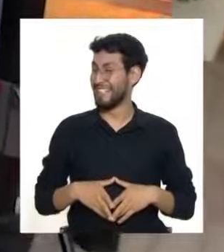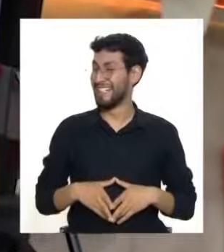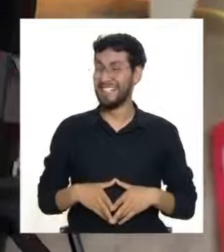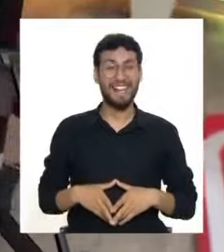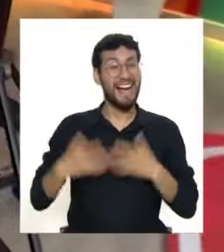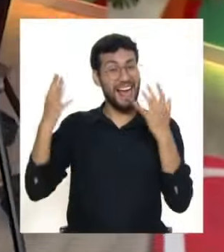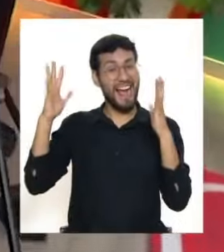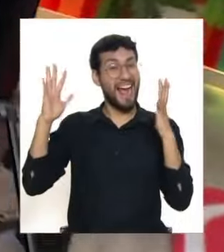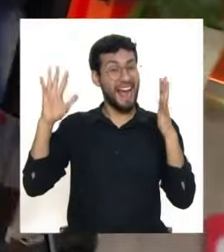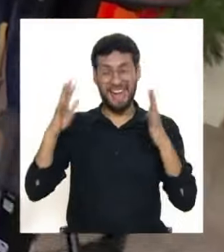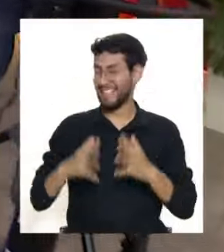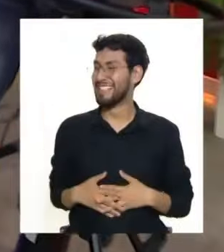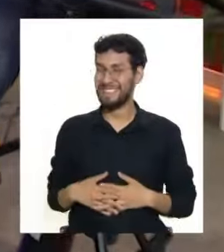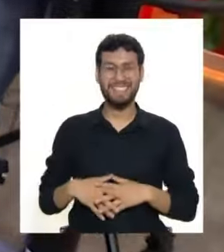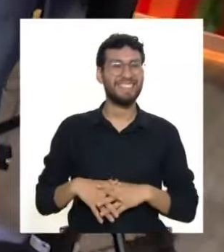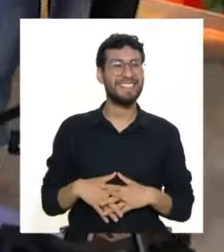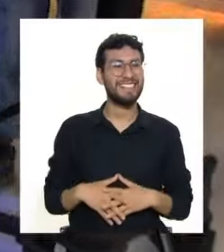¡Hey! ¡Hey! ¡Eso!